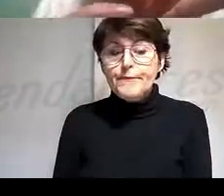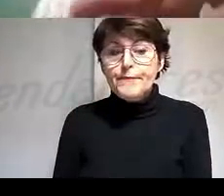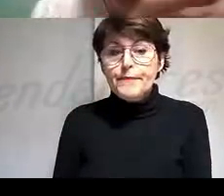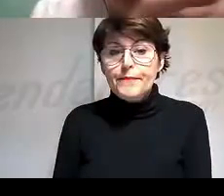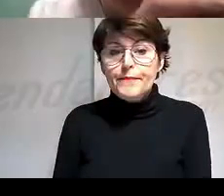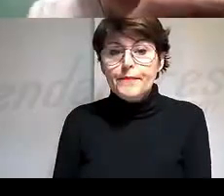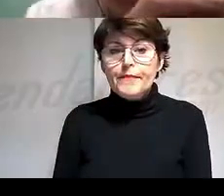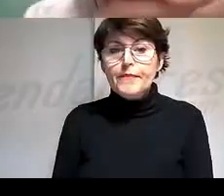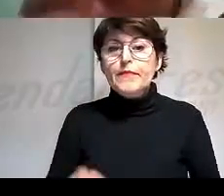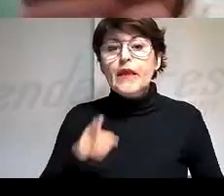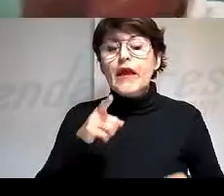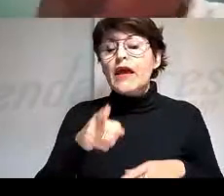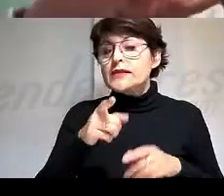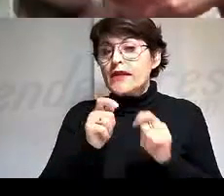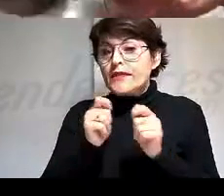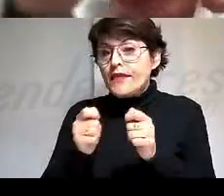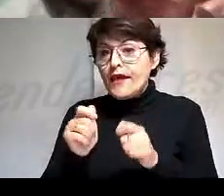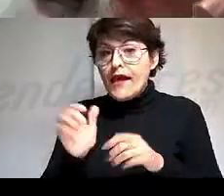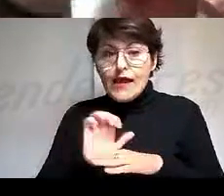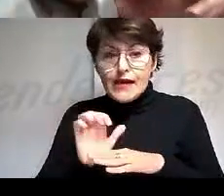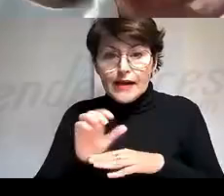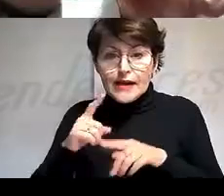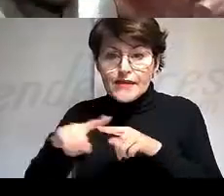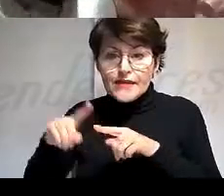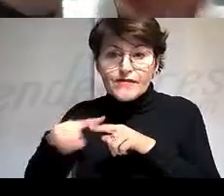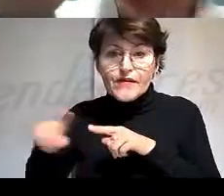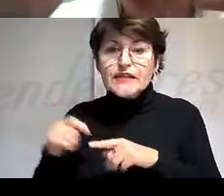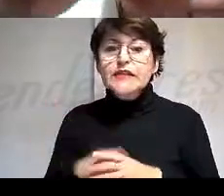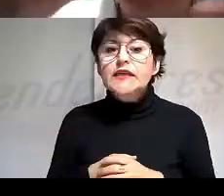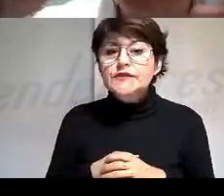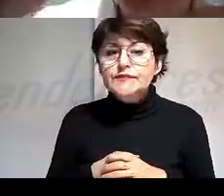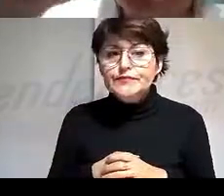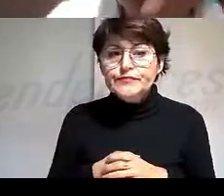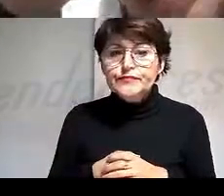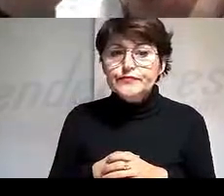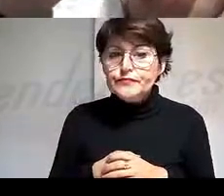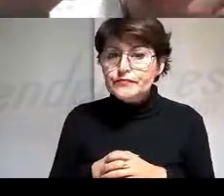de energía fundamental, el ácido pirúvico está aquí en medio. Está aquí en medio,